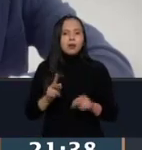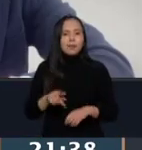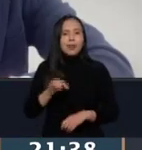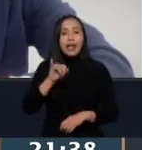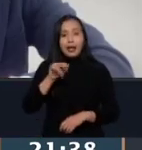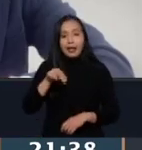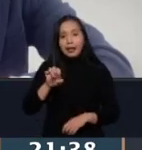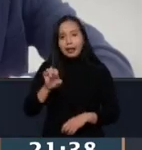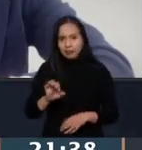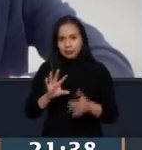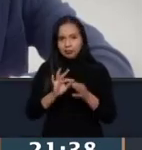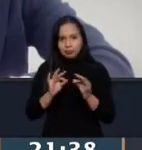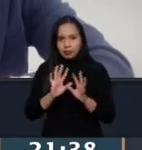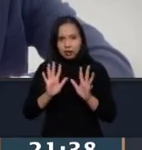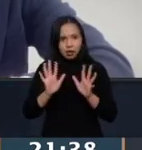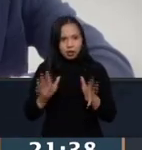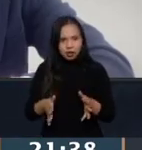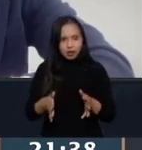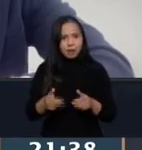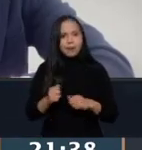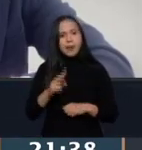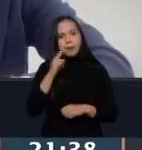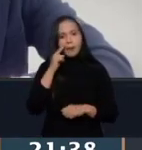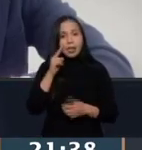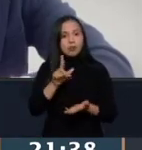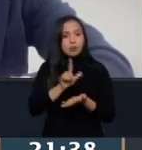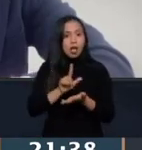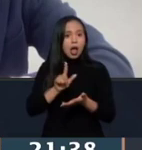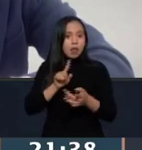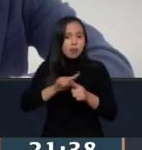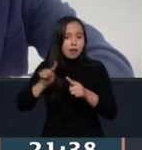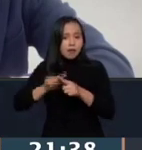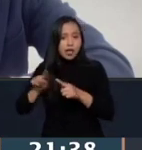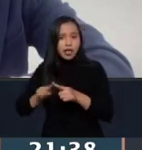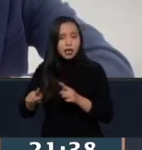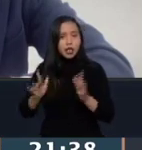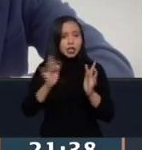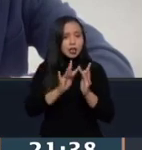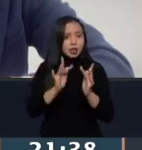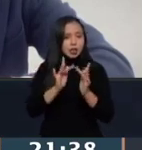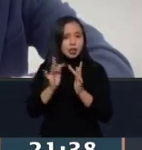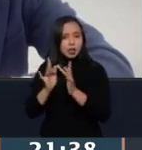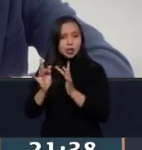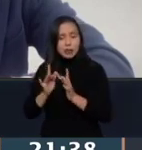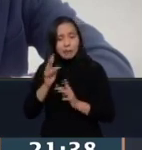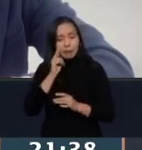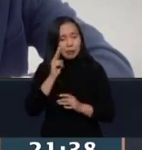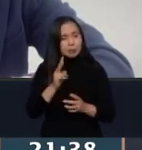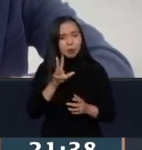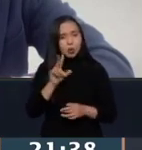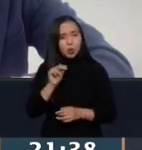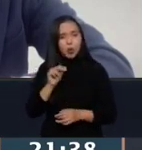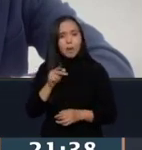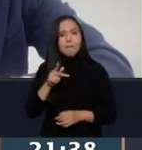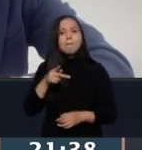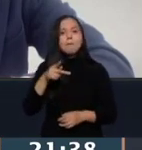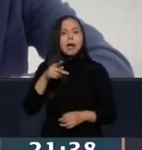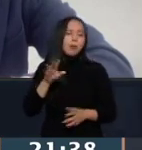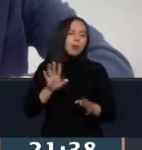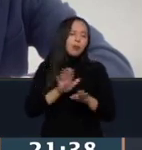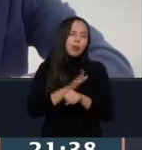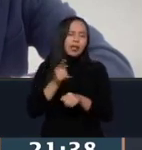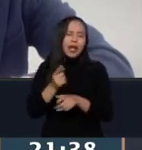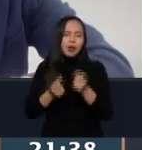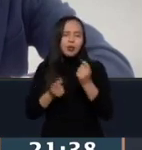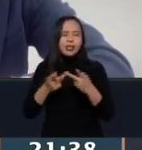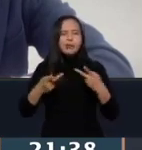INE, no estuvo únicamente a través de las redes sociales, que bien sabemos que ahí se pueden impulsar narrativas falsas y también inflar tendencias